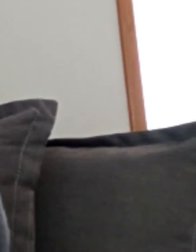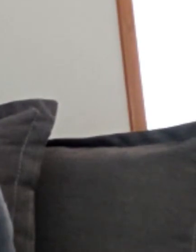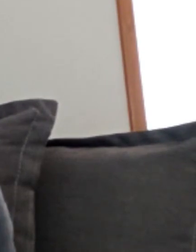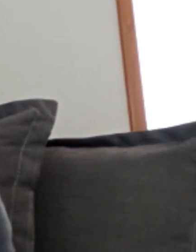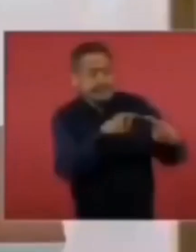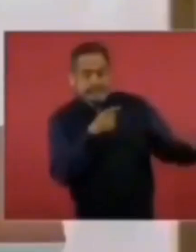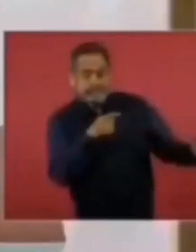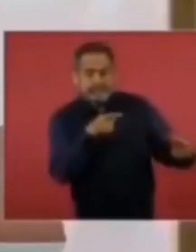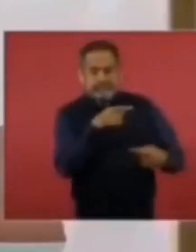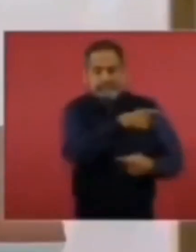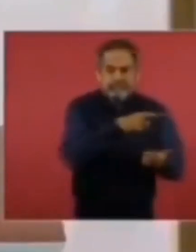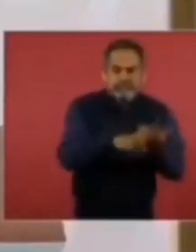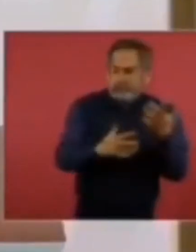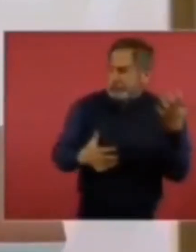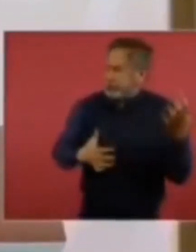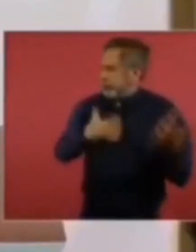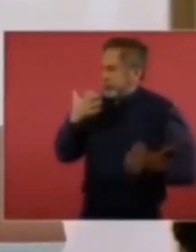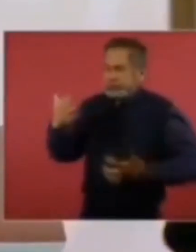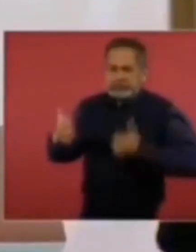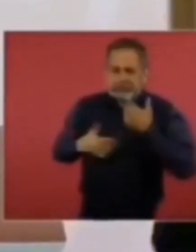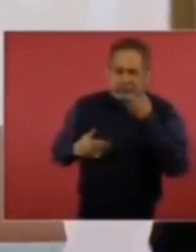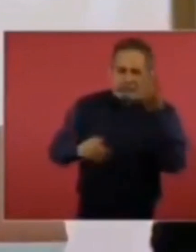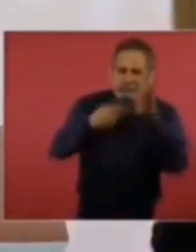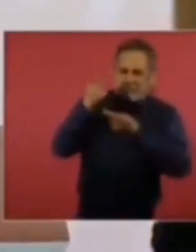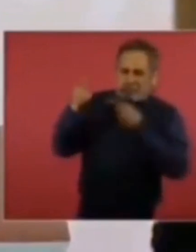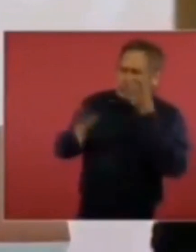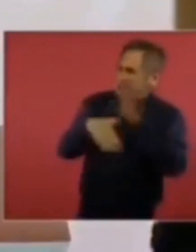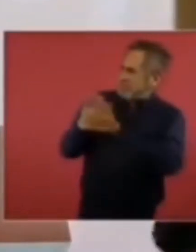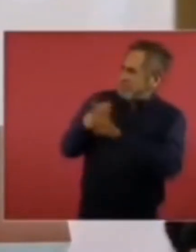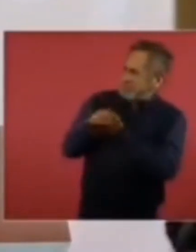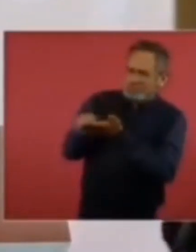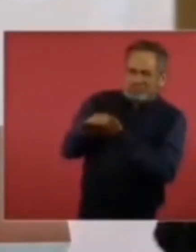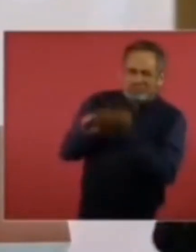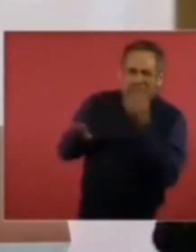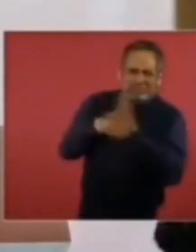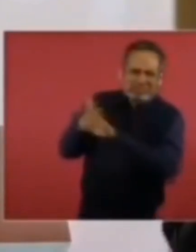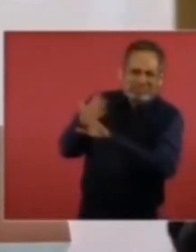Zedillo. Enojan, calumnian,